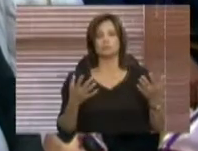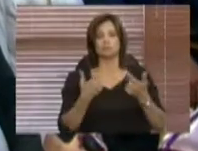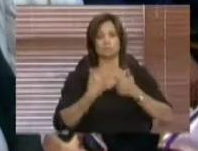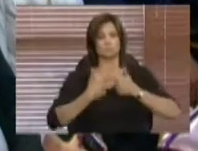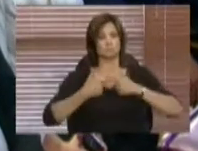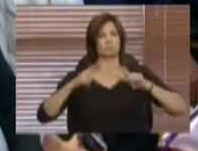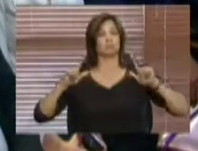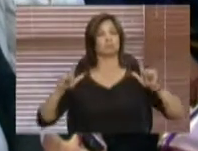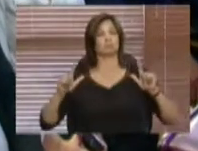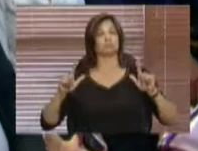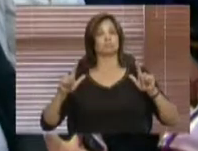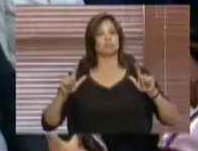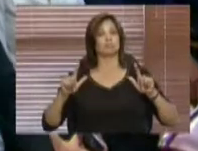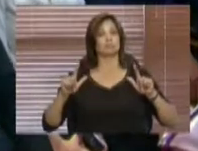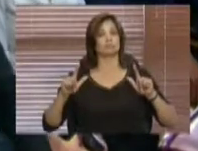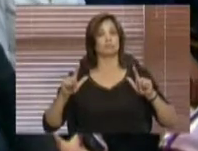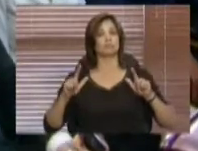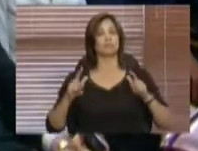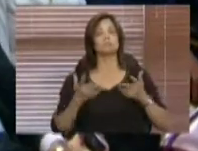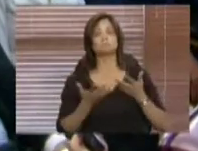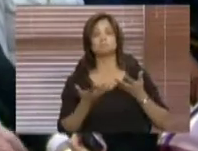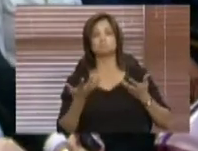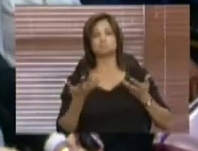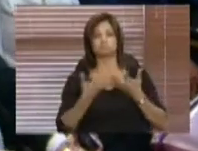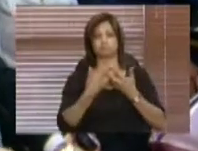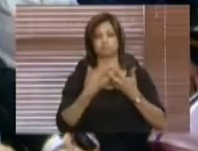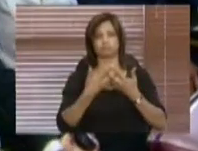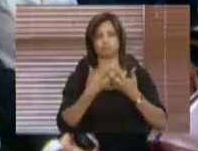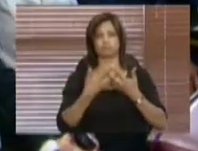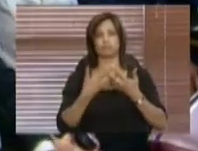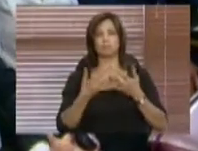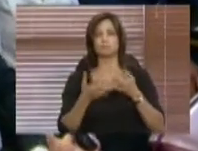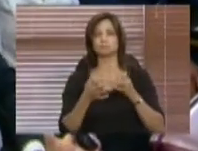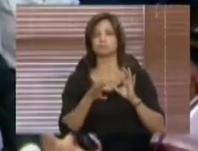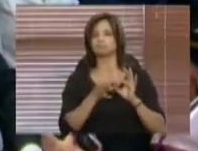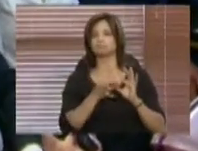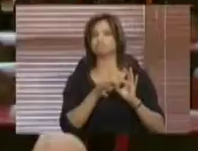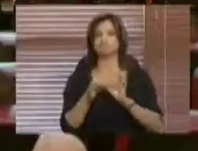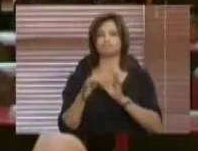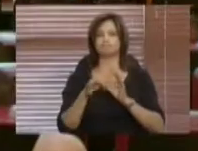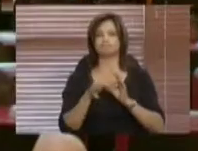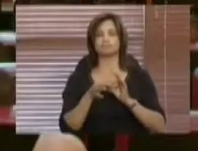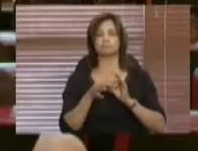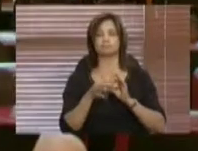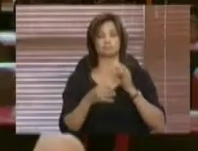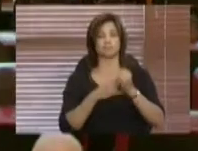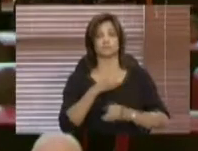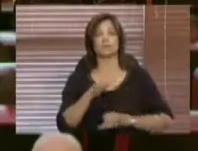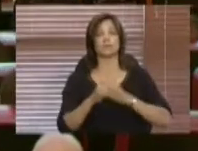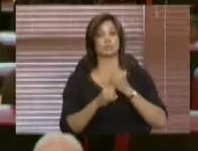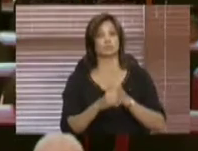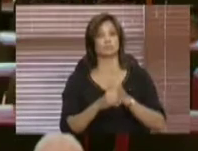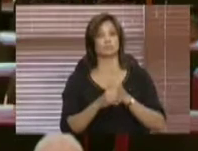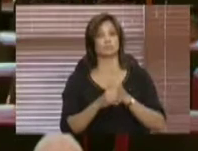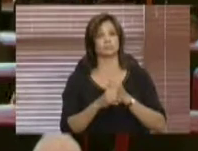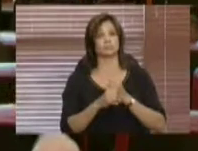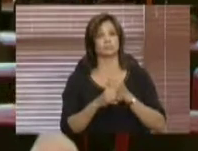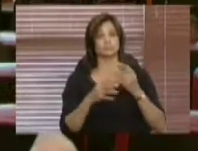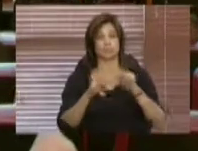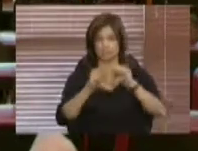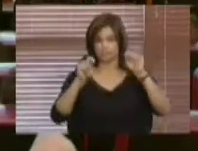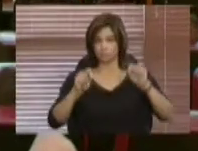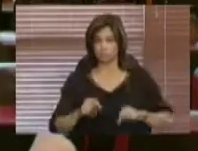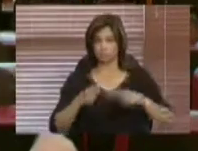Soberanía y reciprocidad en las relaciones internacionales. El